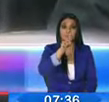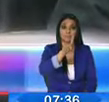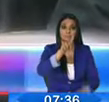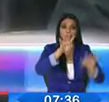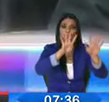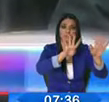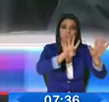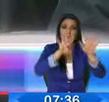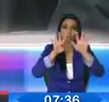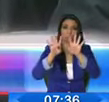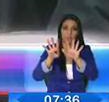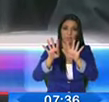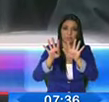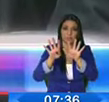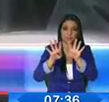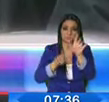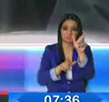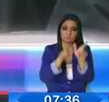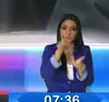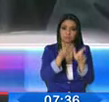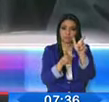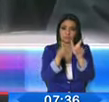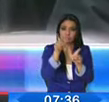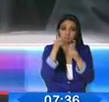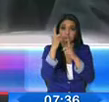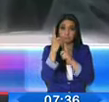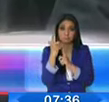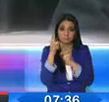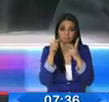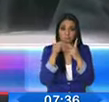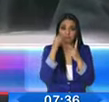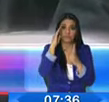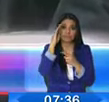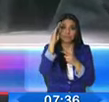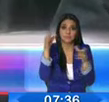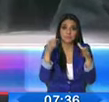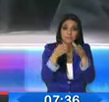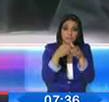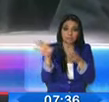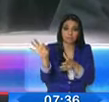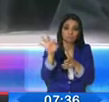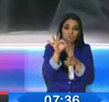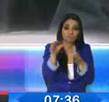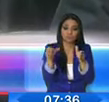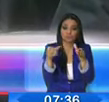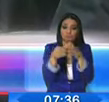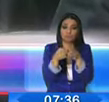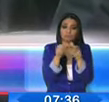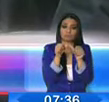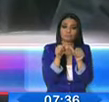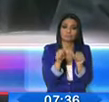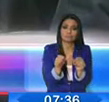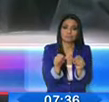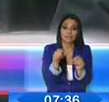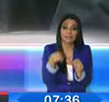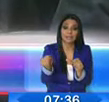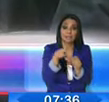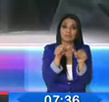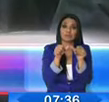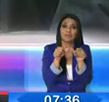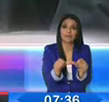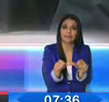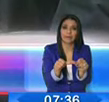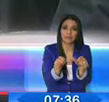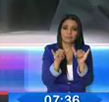entre policías y fuerzas armadas existe un mando integrado de forma permanente coordinando las